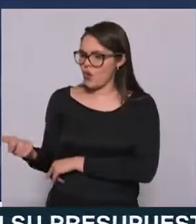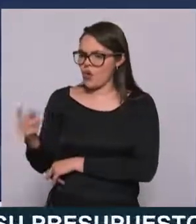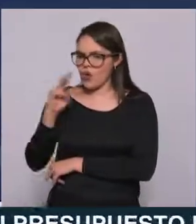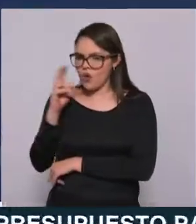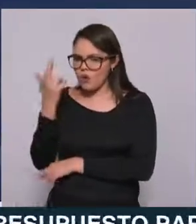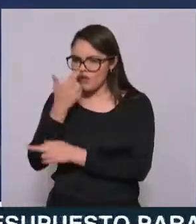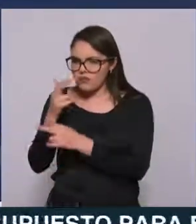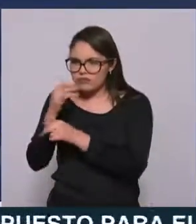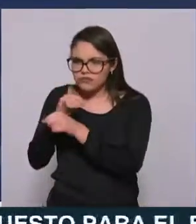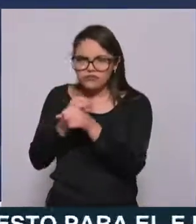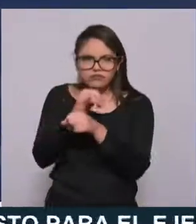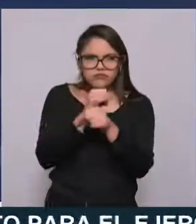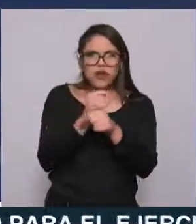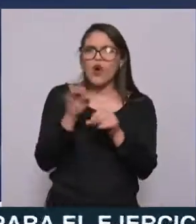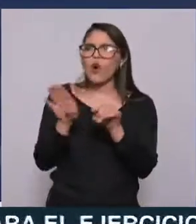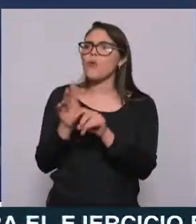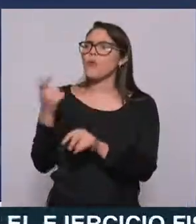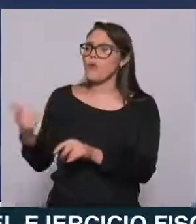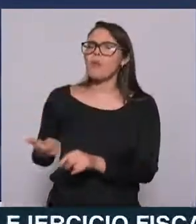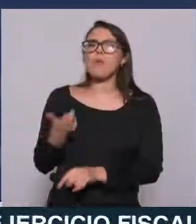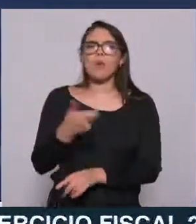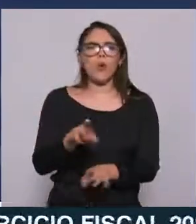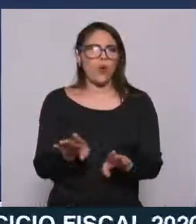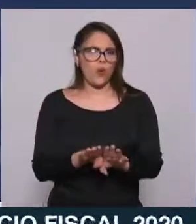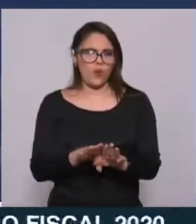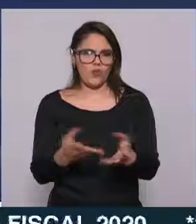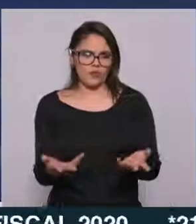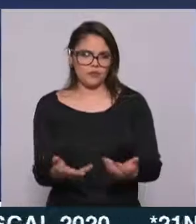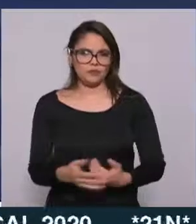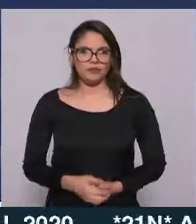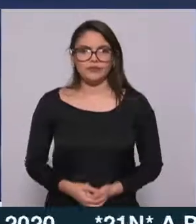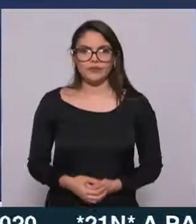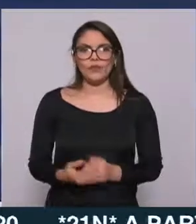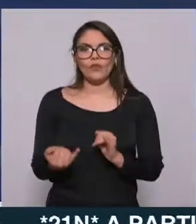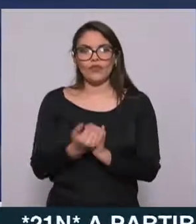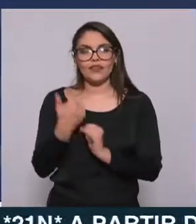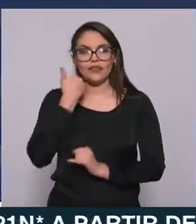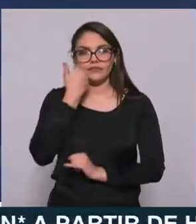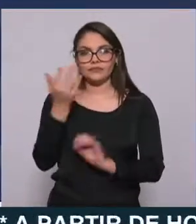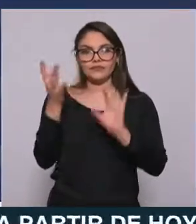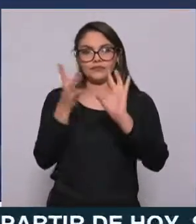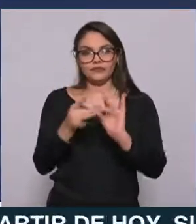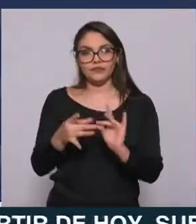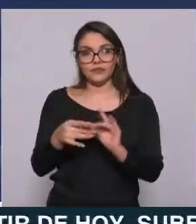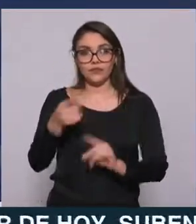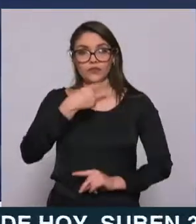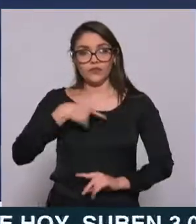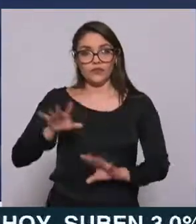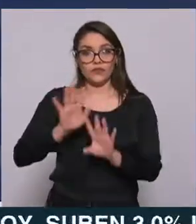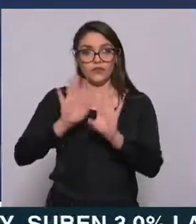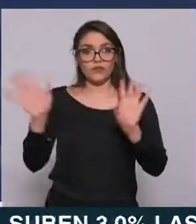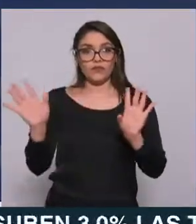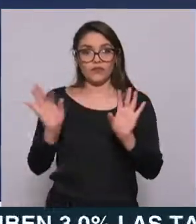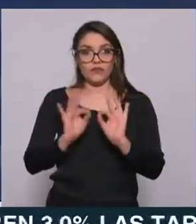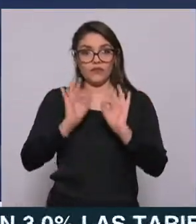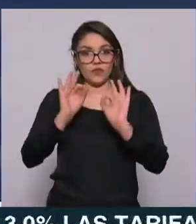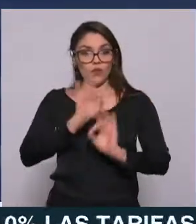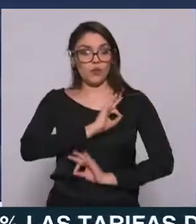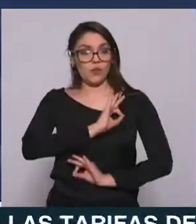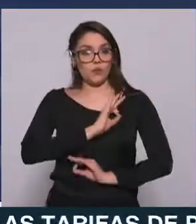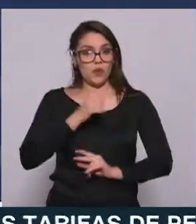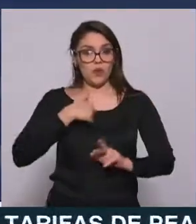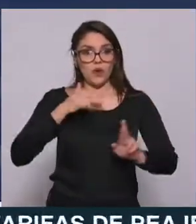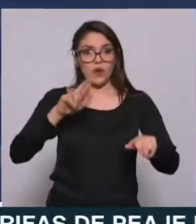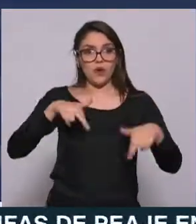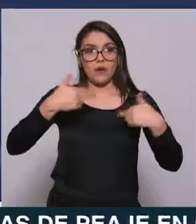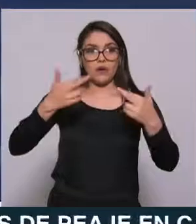embargo, y para terminar este punto, lo que quiero recalcar es que no podemos estar regalando